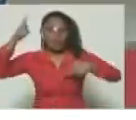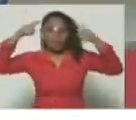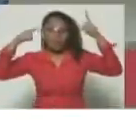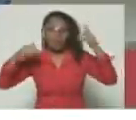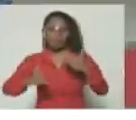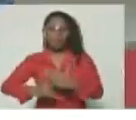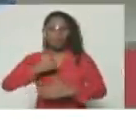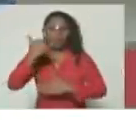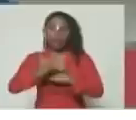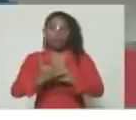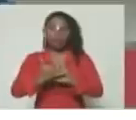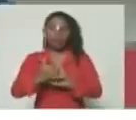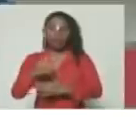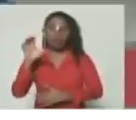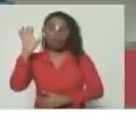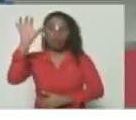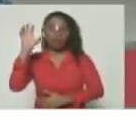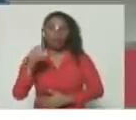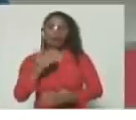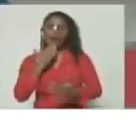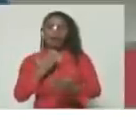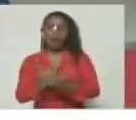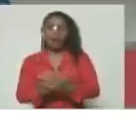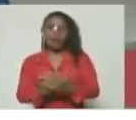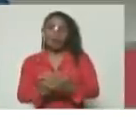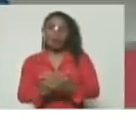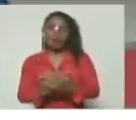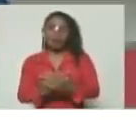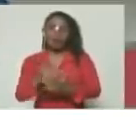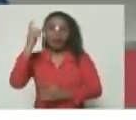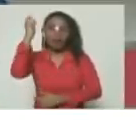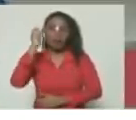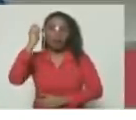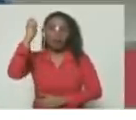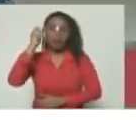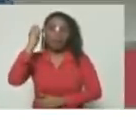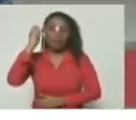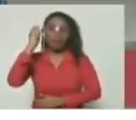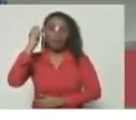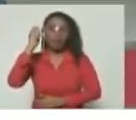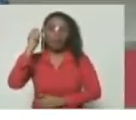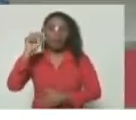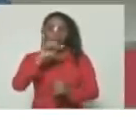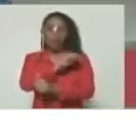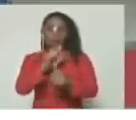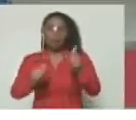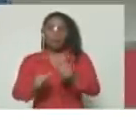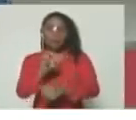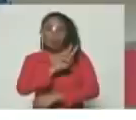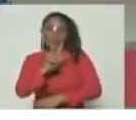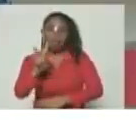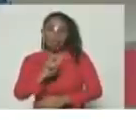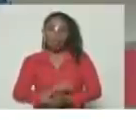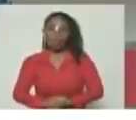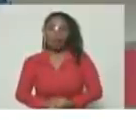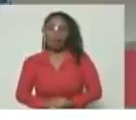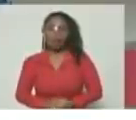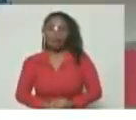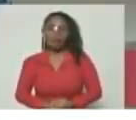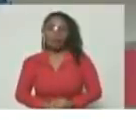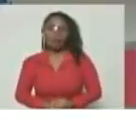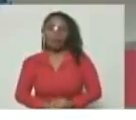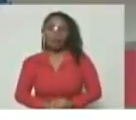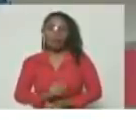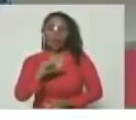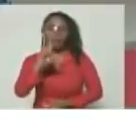país. Bueno, muchas gracias al diputado vicepresidente Luis